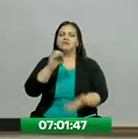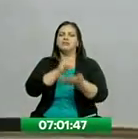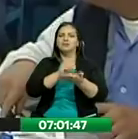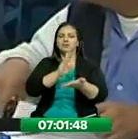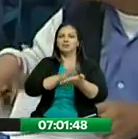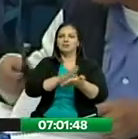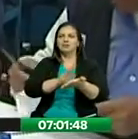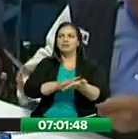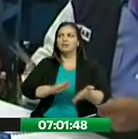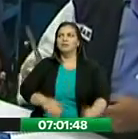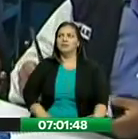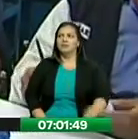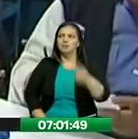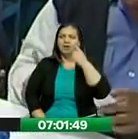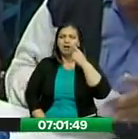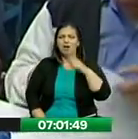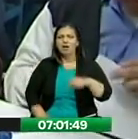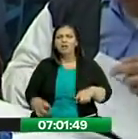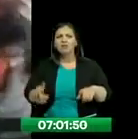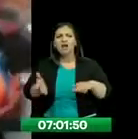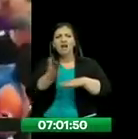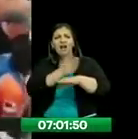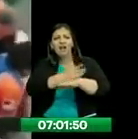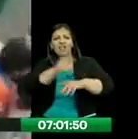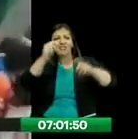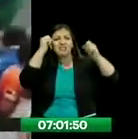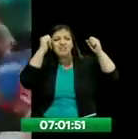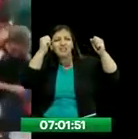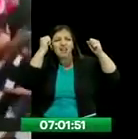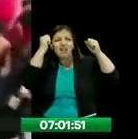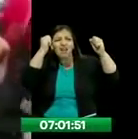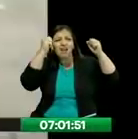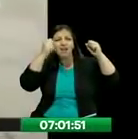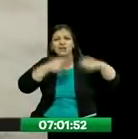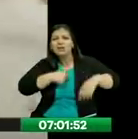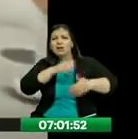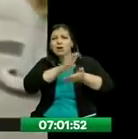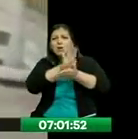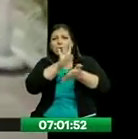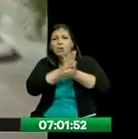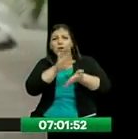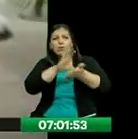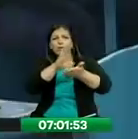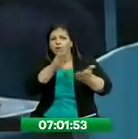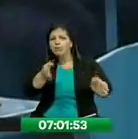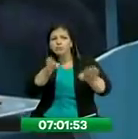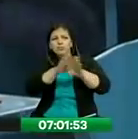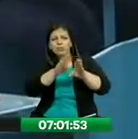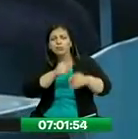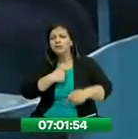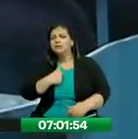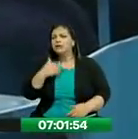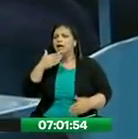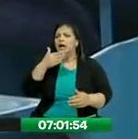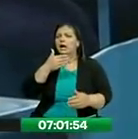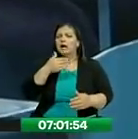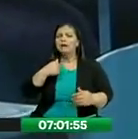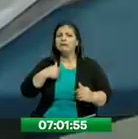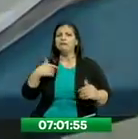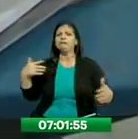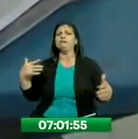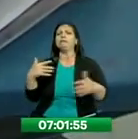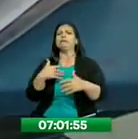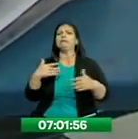que algunos ya se acostumbraban a las vacaciones bajo amenaza de saqueos y la mayoría inquieta por